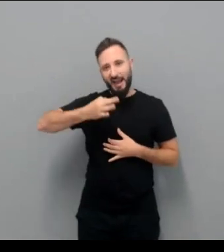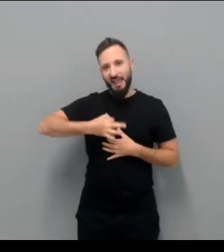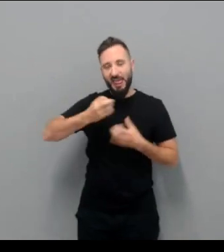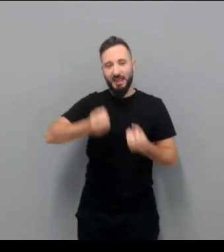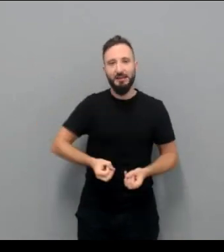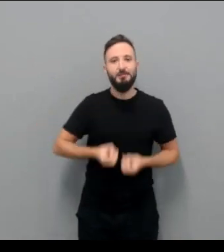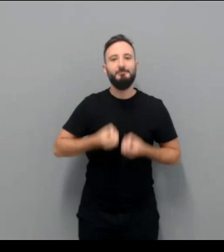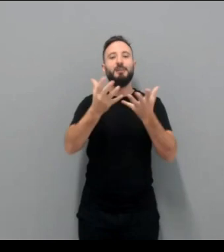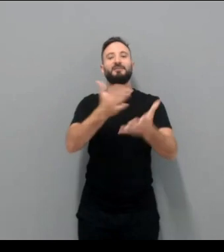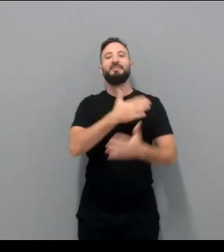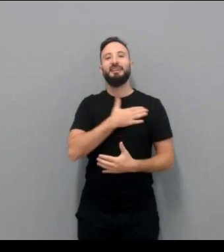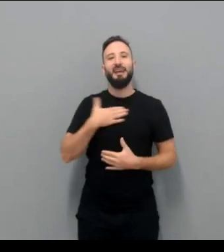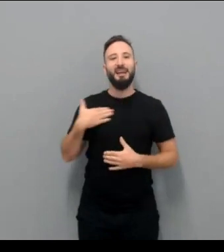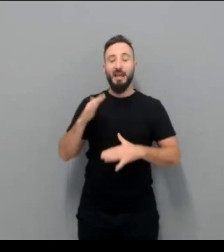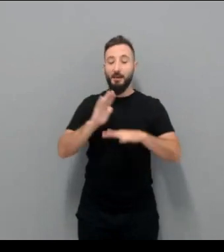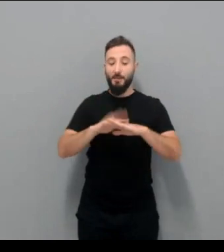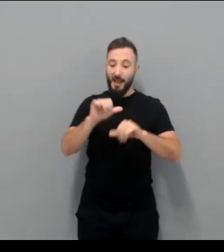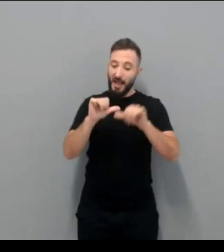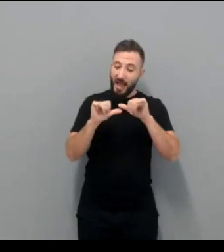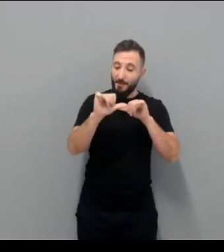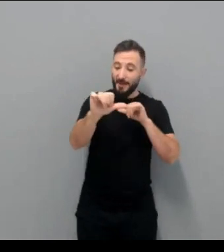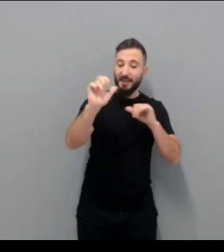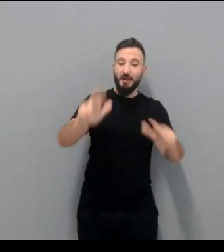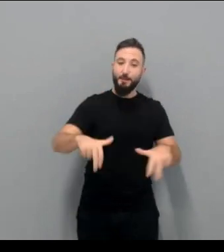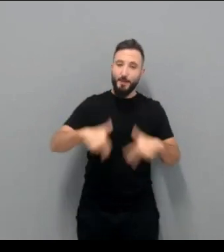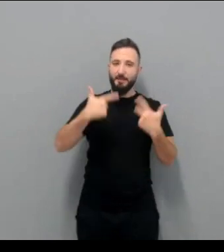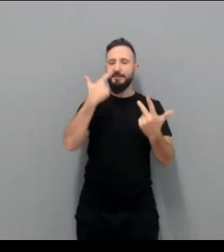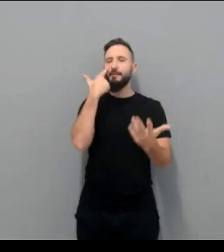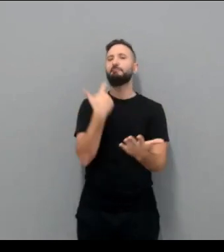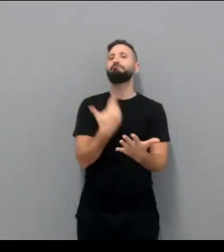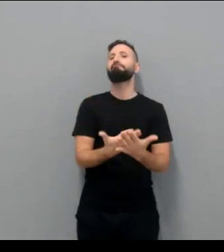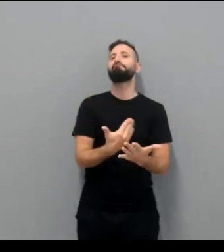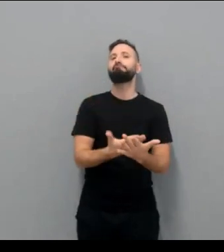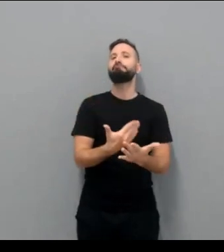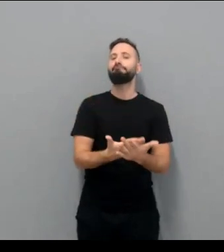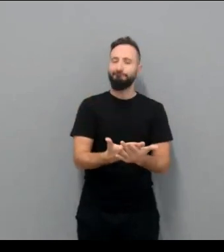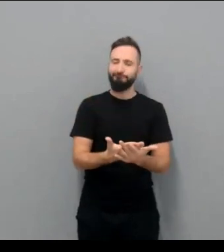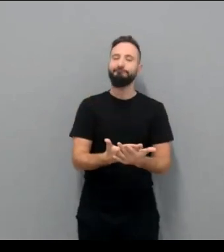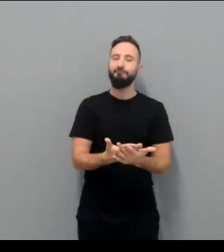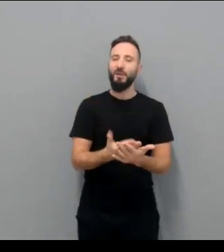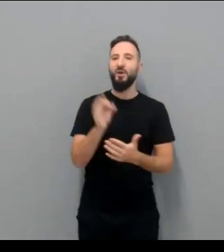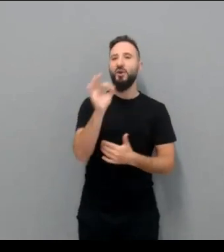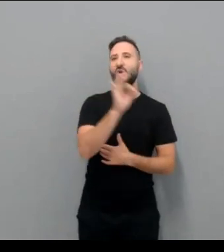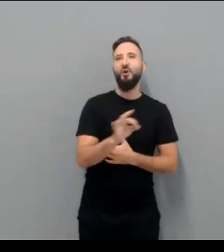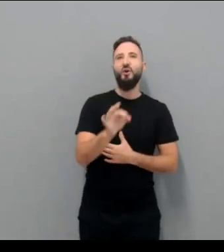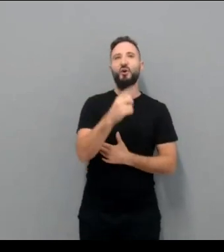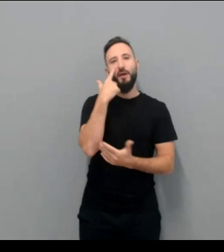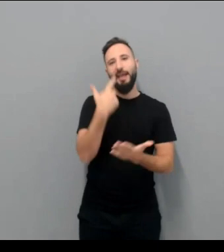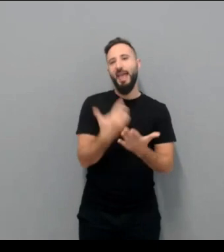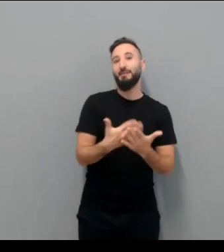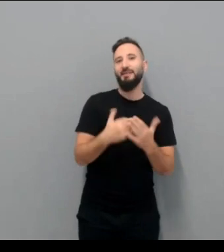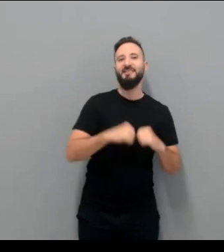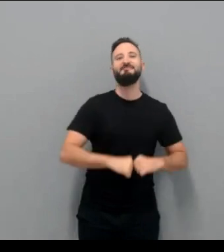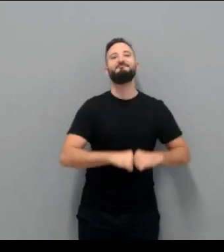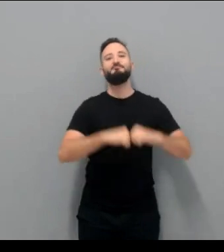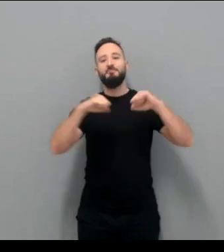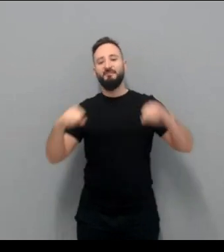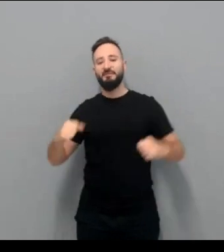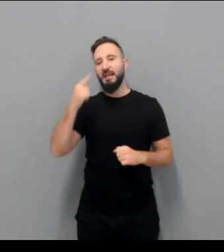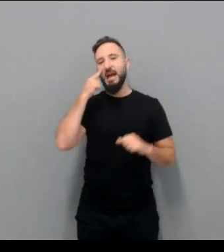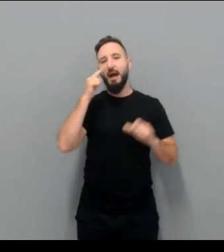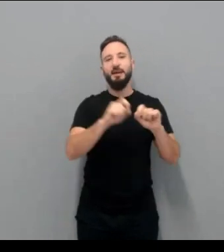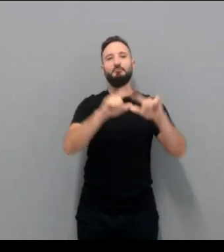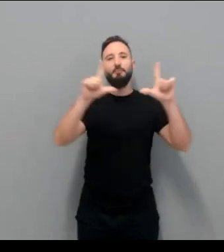que nos van a permitir evidenciar o fortalecer esa evidencia que tenemos, a ver si me deja